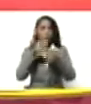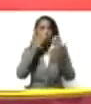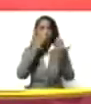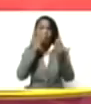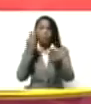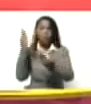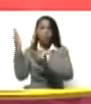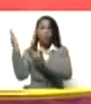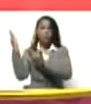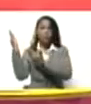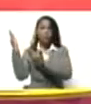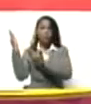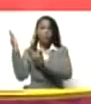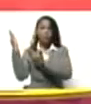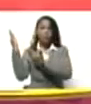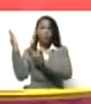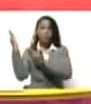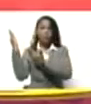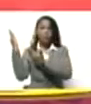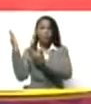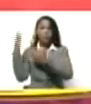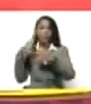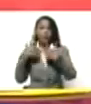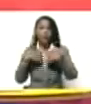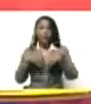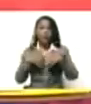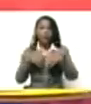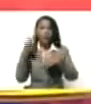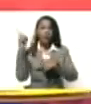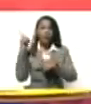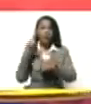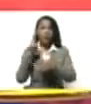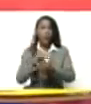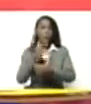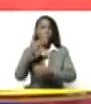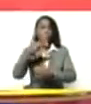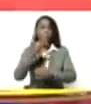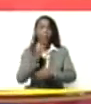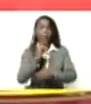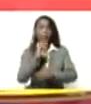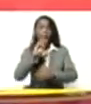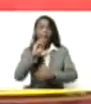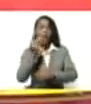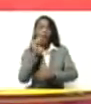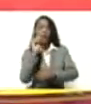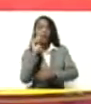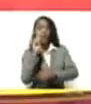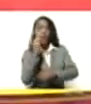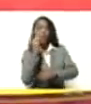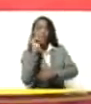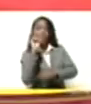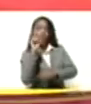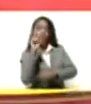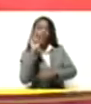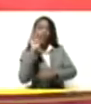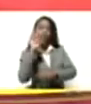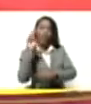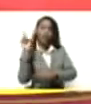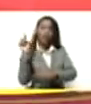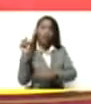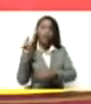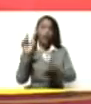la oposición ganó 123 alcaldía de 335